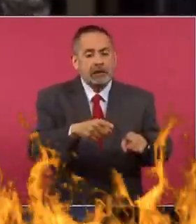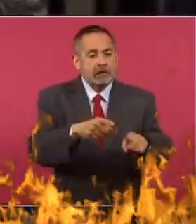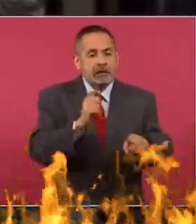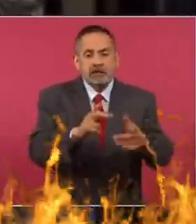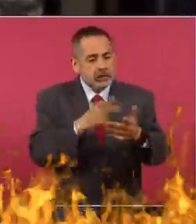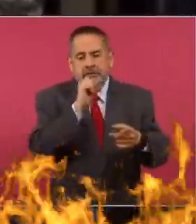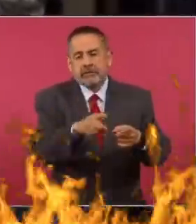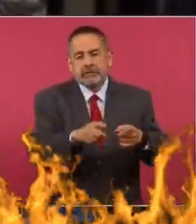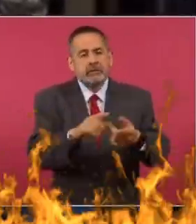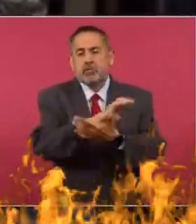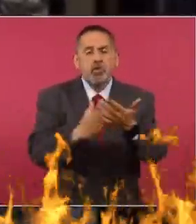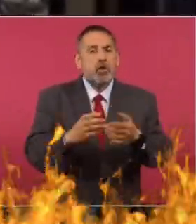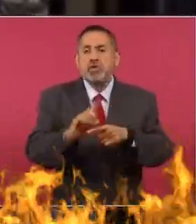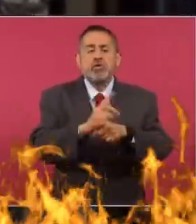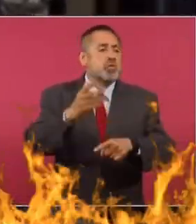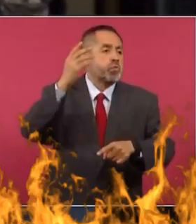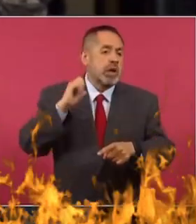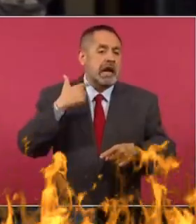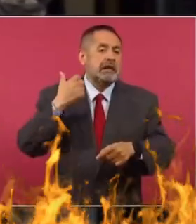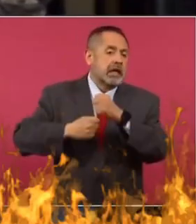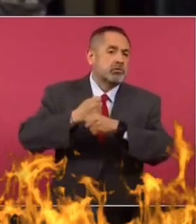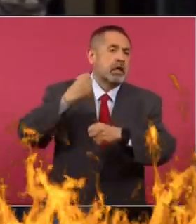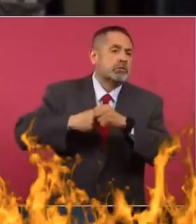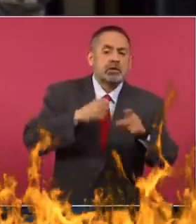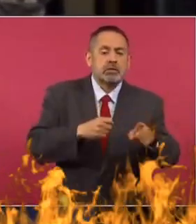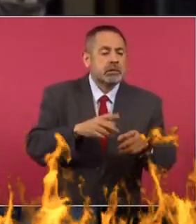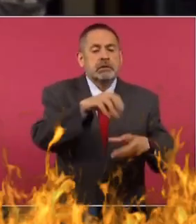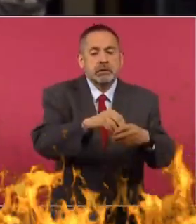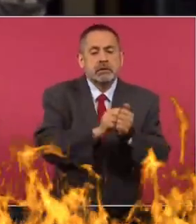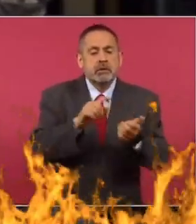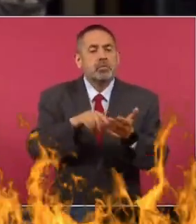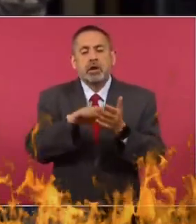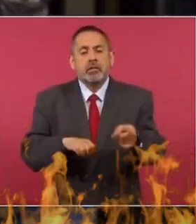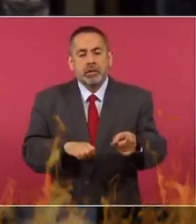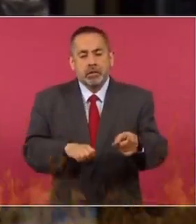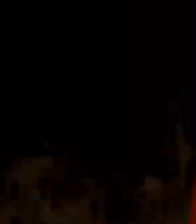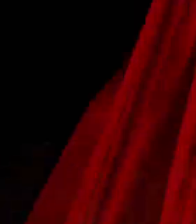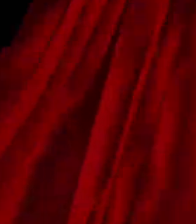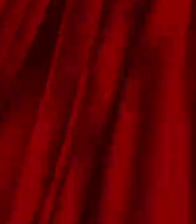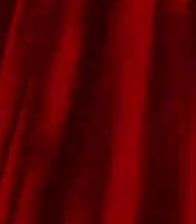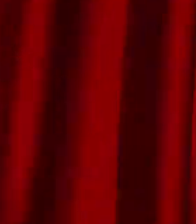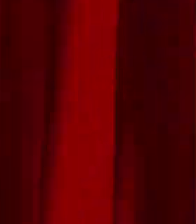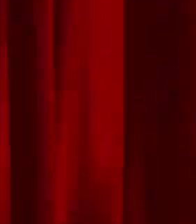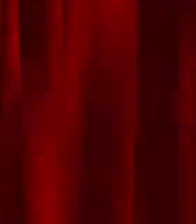y que, se repite, se han tenido esos contratos desde anteriores sexenios, pero que están involucradas en temas, por ejemplo, como el Panama Papers.